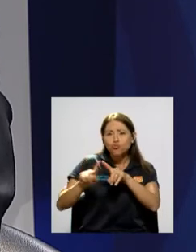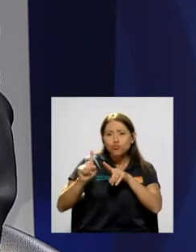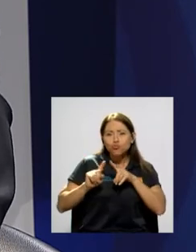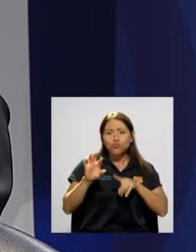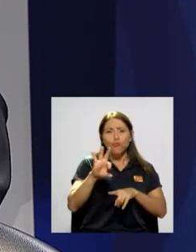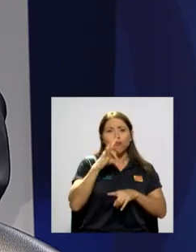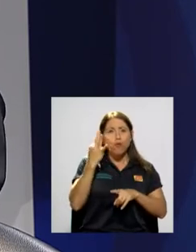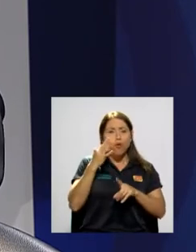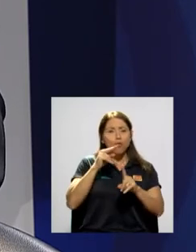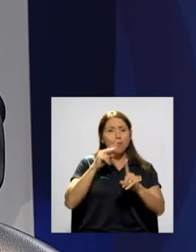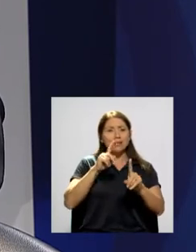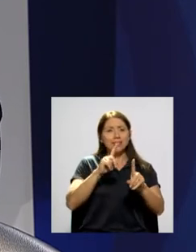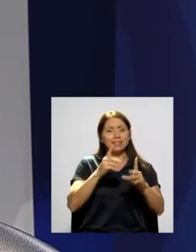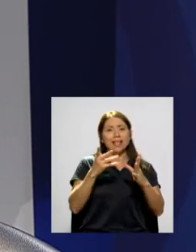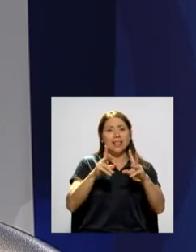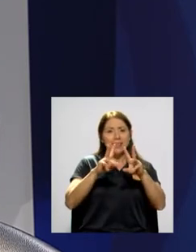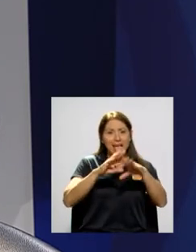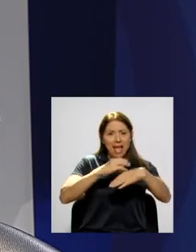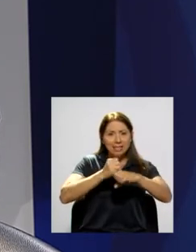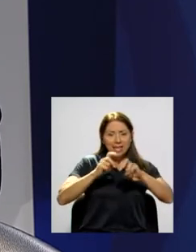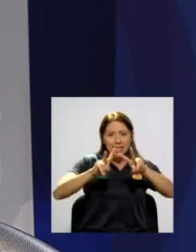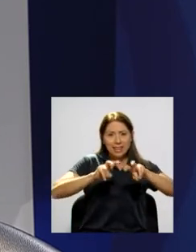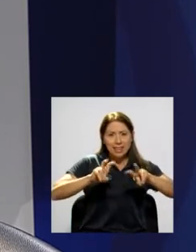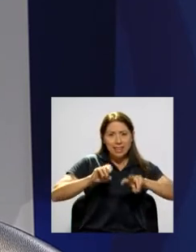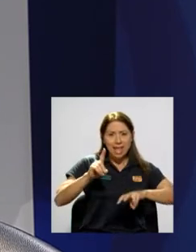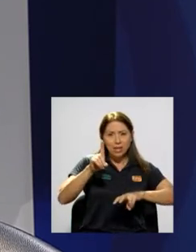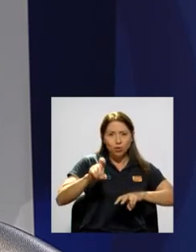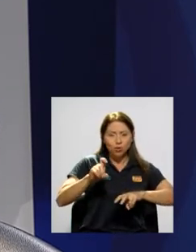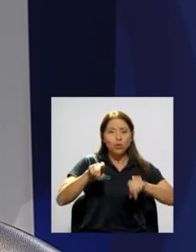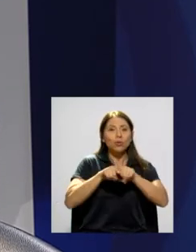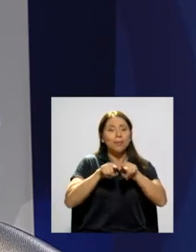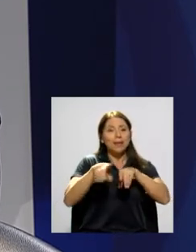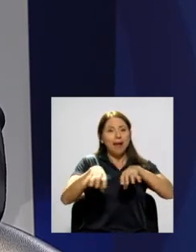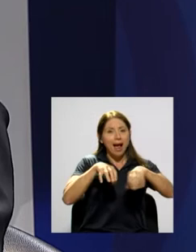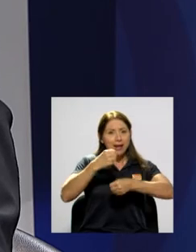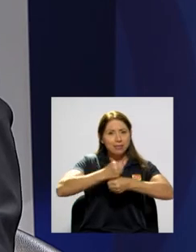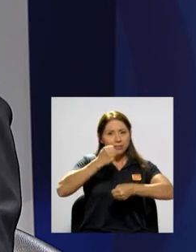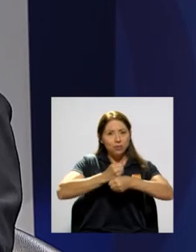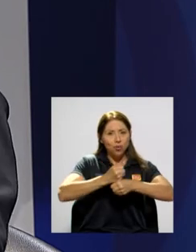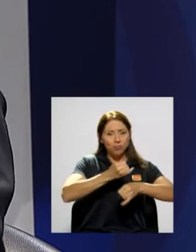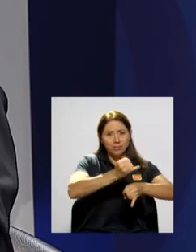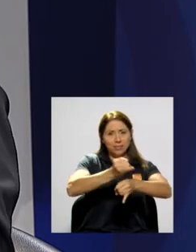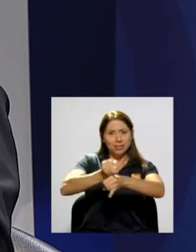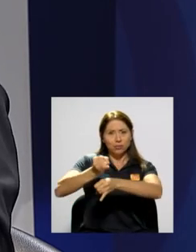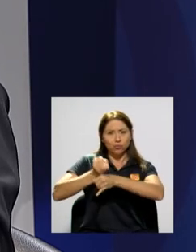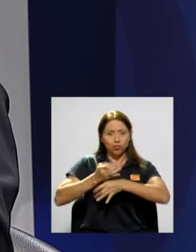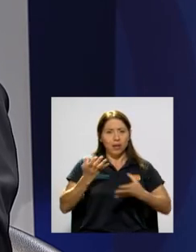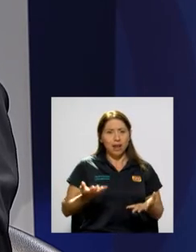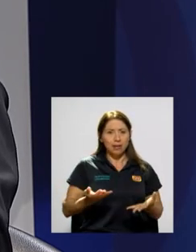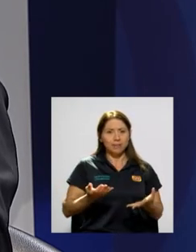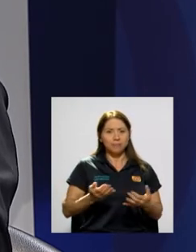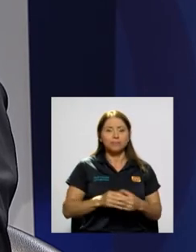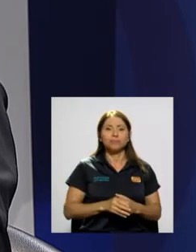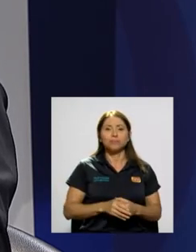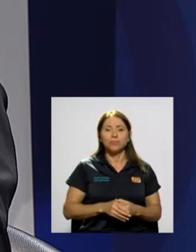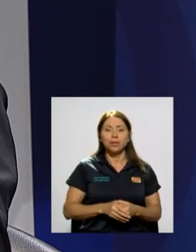maneras distintas de diagnóstico y de acción, y de acción institucional, de tal forma que